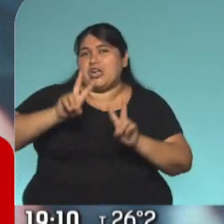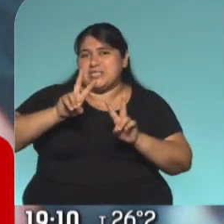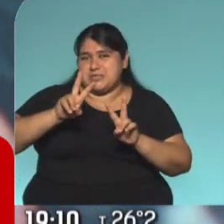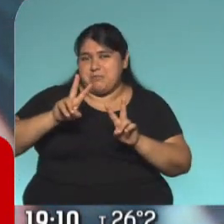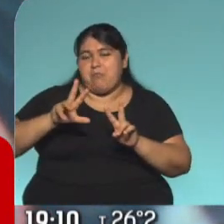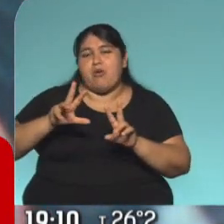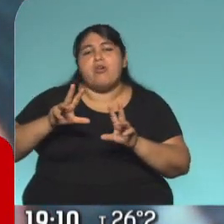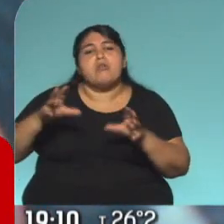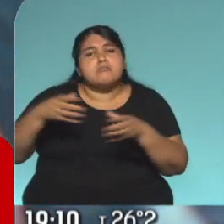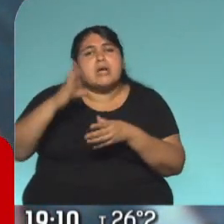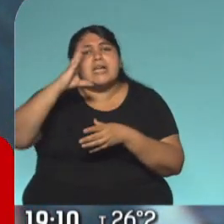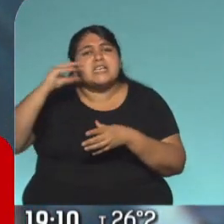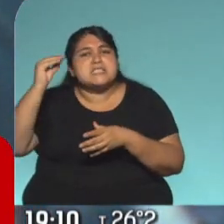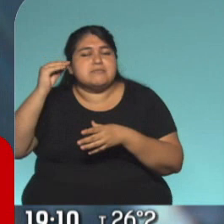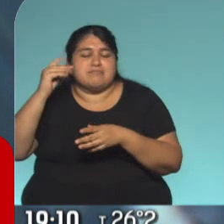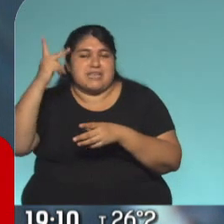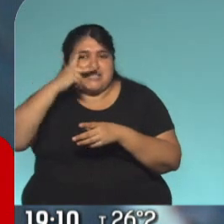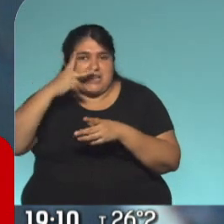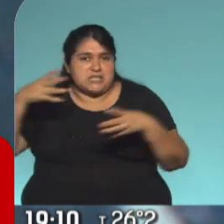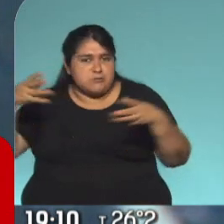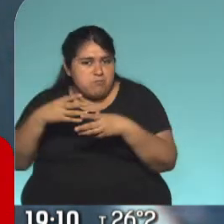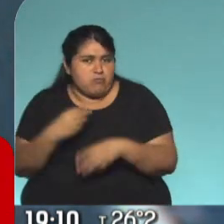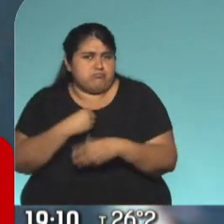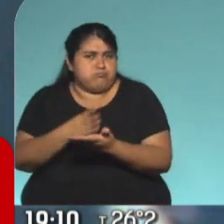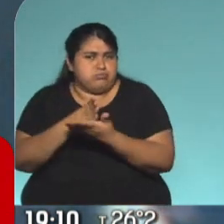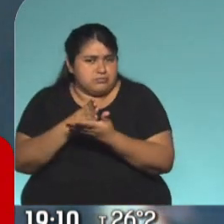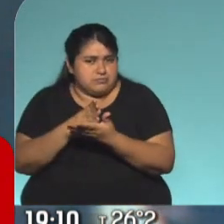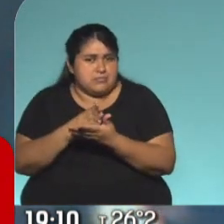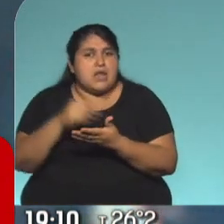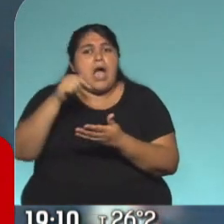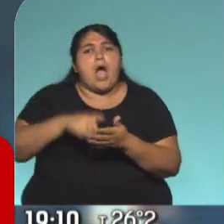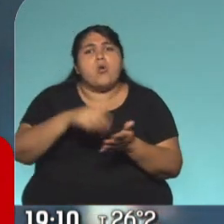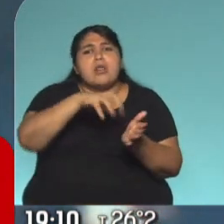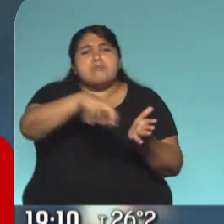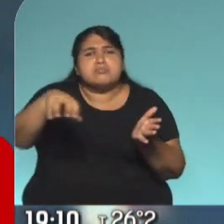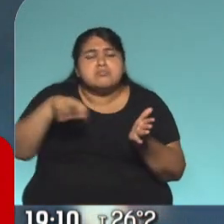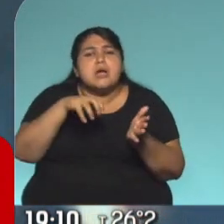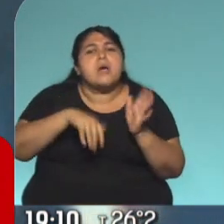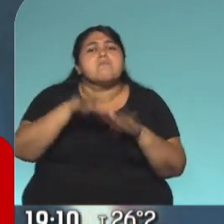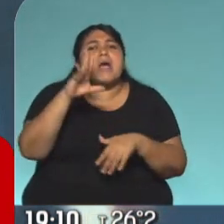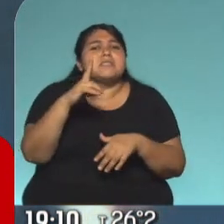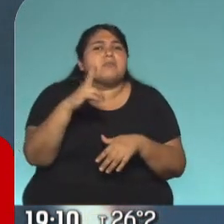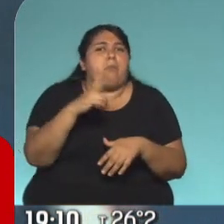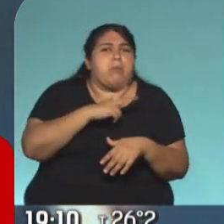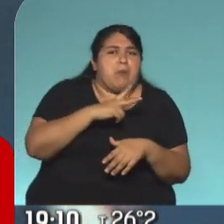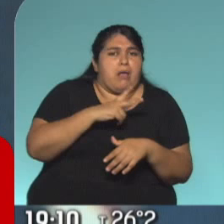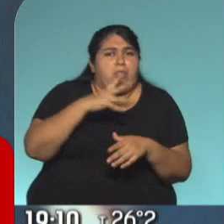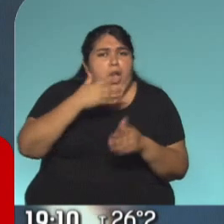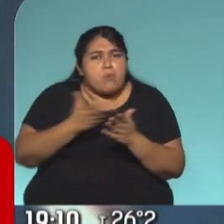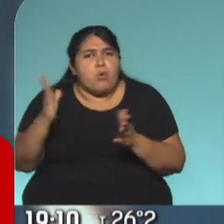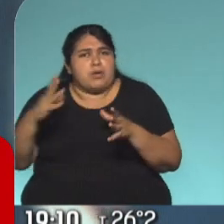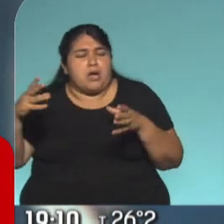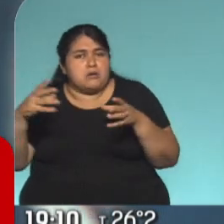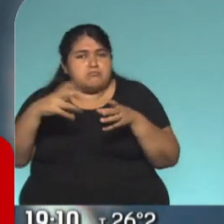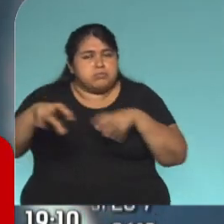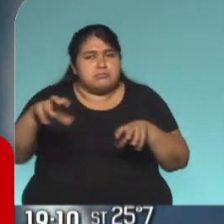gestión de poder fue el kirchnerismo. Y vos ves el kirchnerismo, ves, por ejemplo, estatizaciones, claro, que es la contracara absoluta del modelo de las